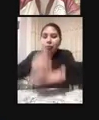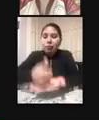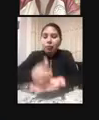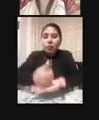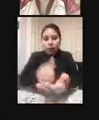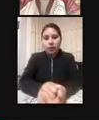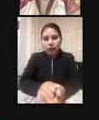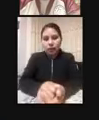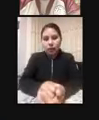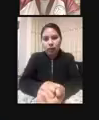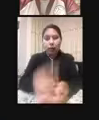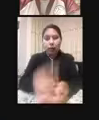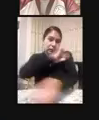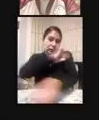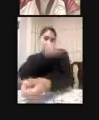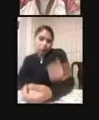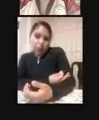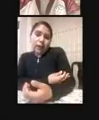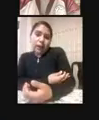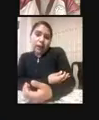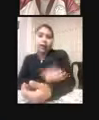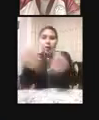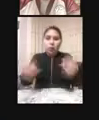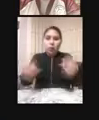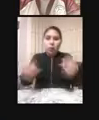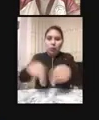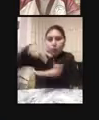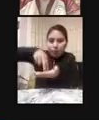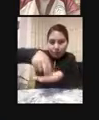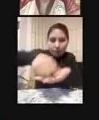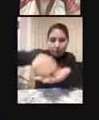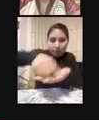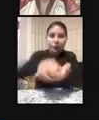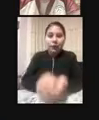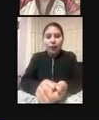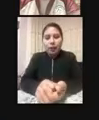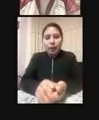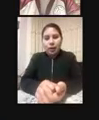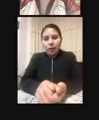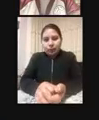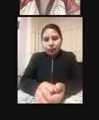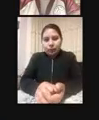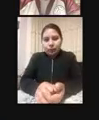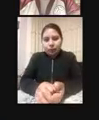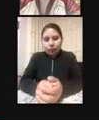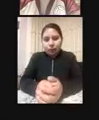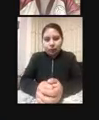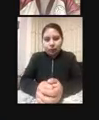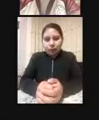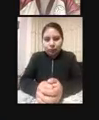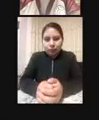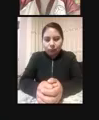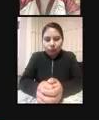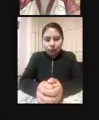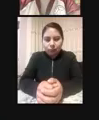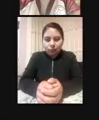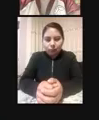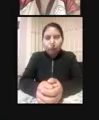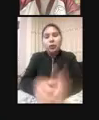el momento de caminar. Algunos ejercicios que podemos hacer, papás, para el pie plano es, por